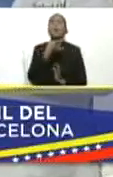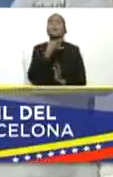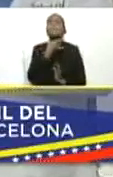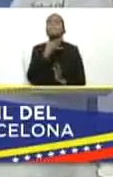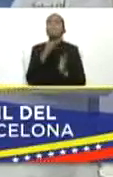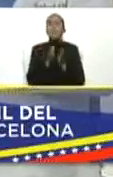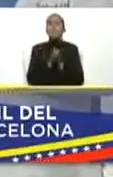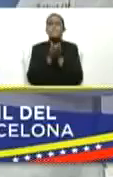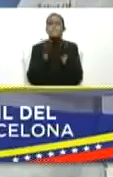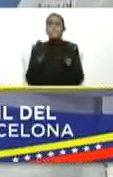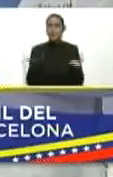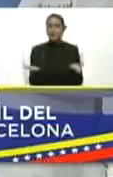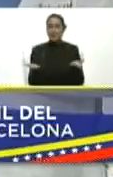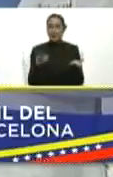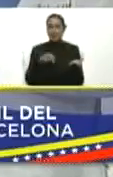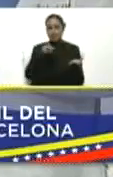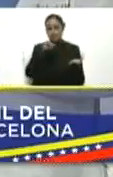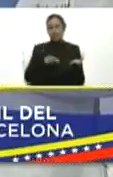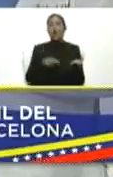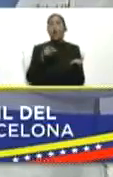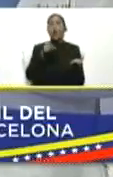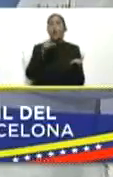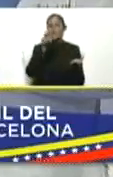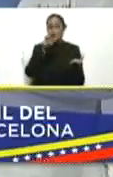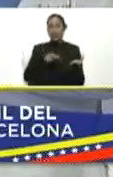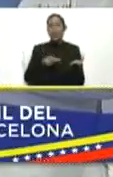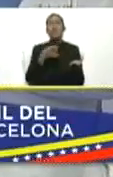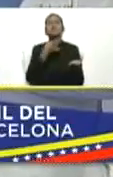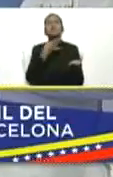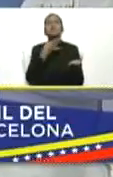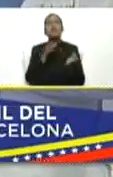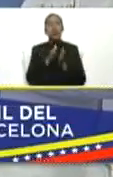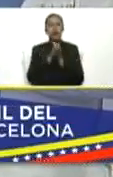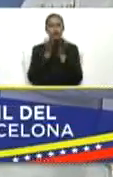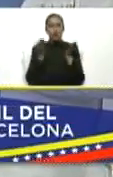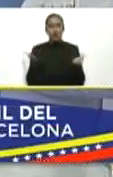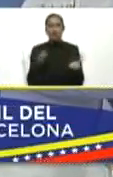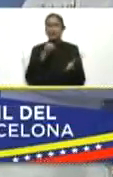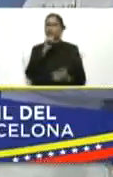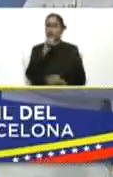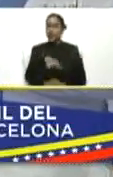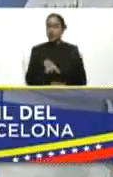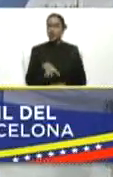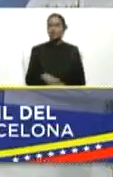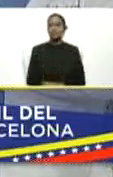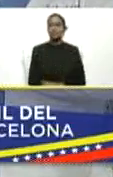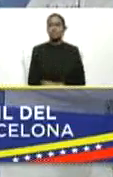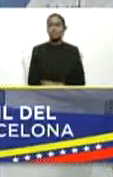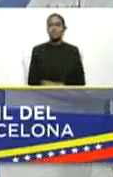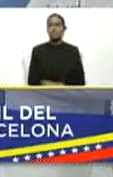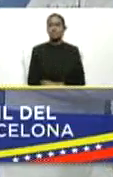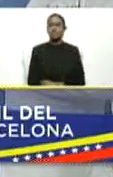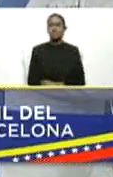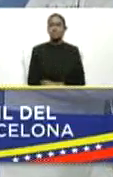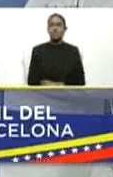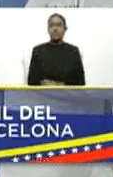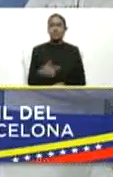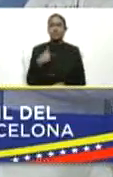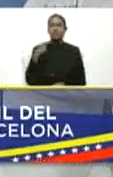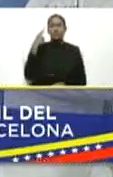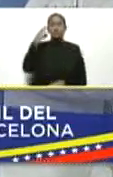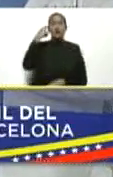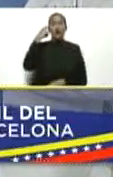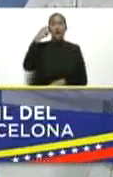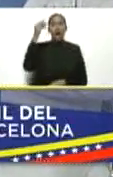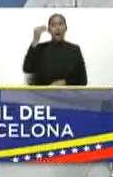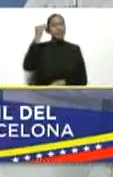hay una figura bíblica, histórica, que se me vino a la mente estos